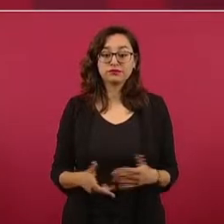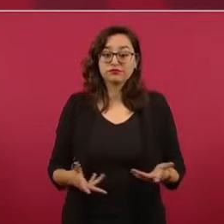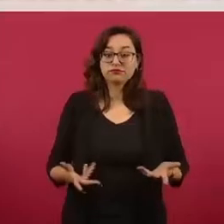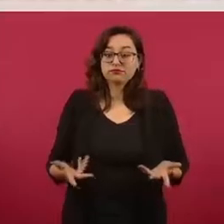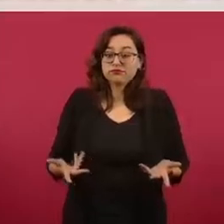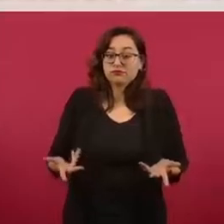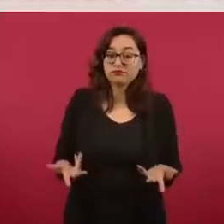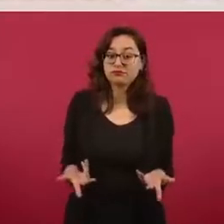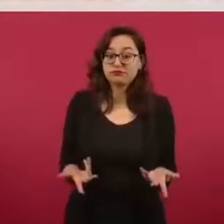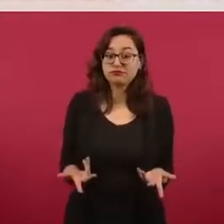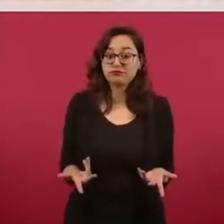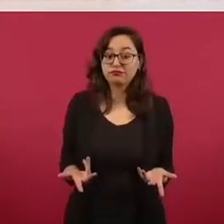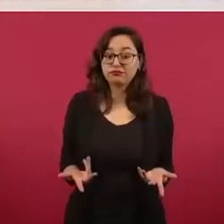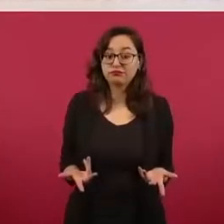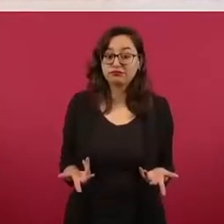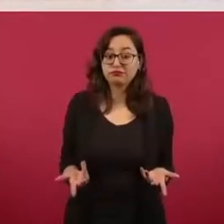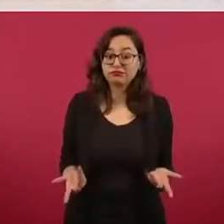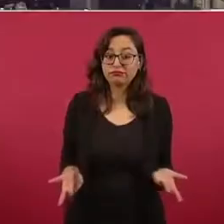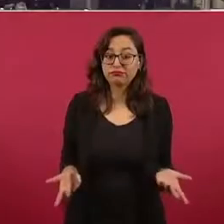a ver,